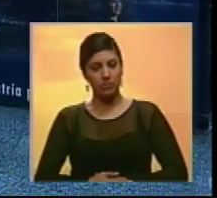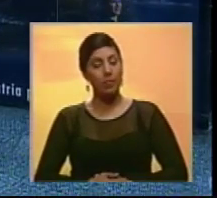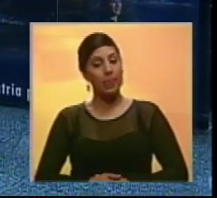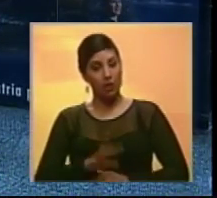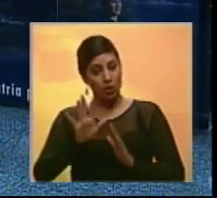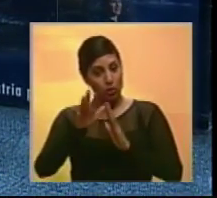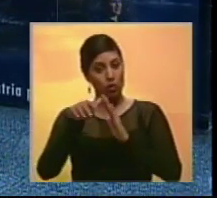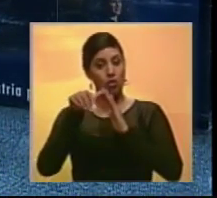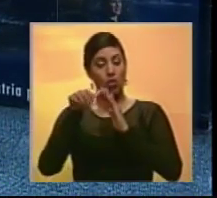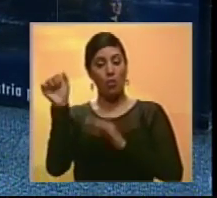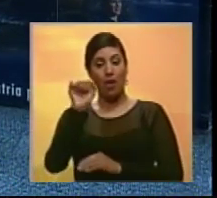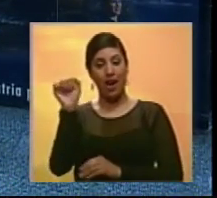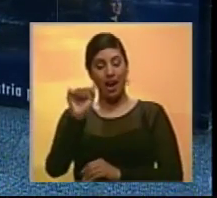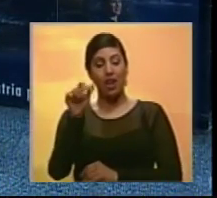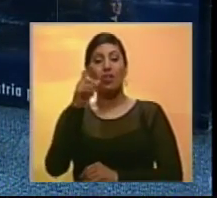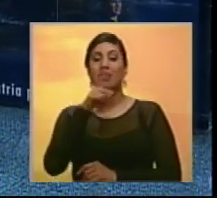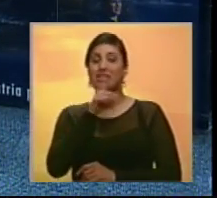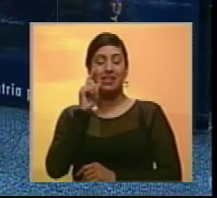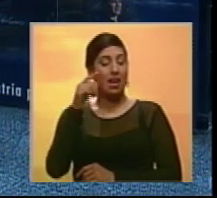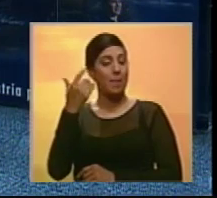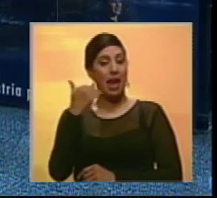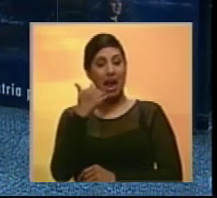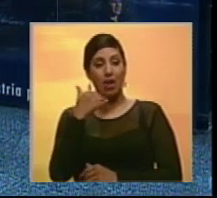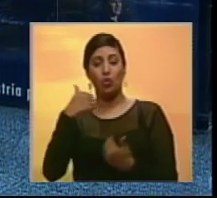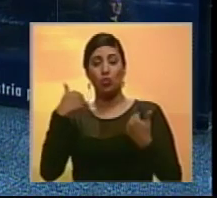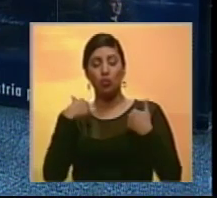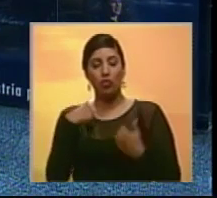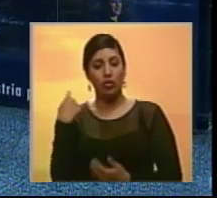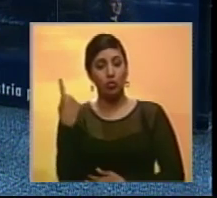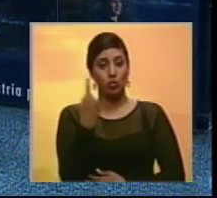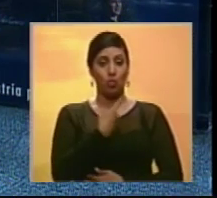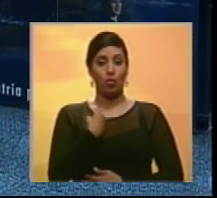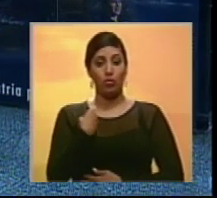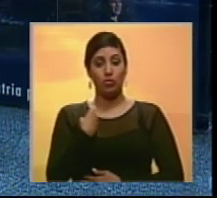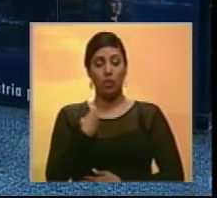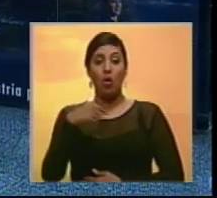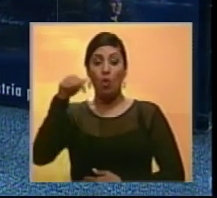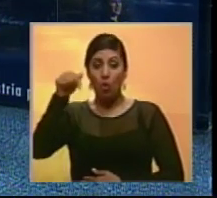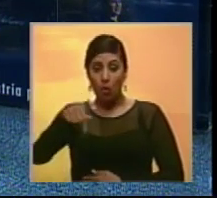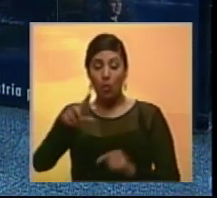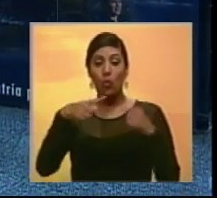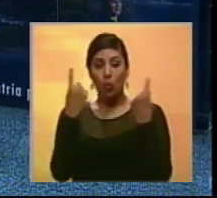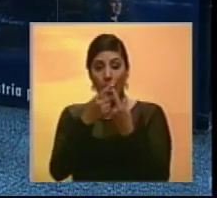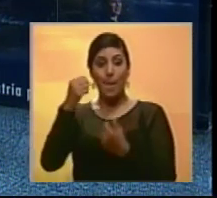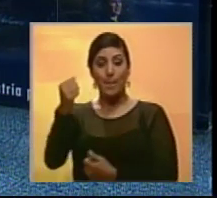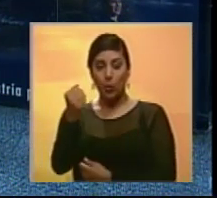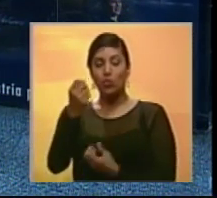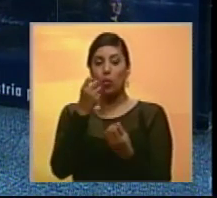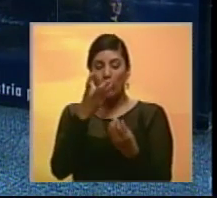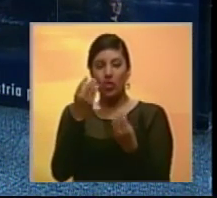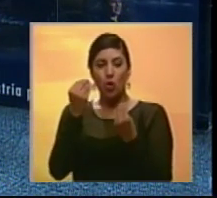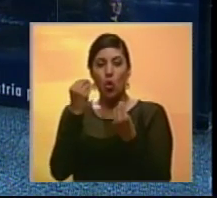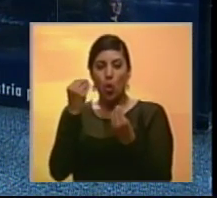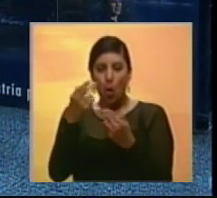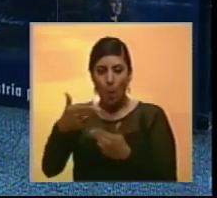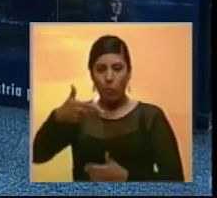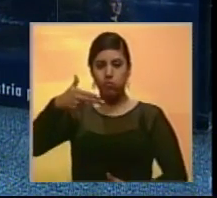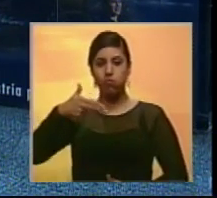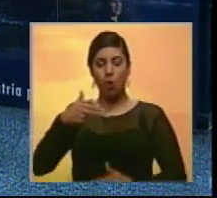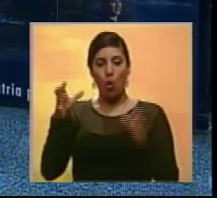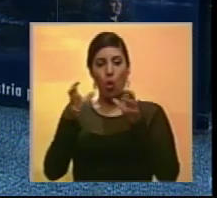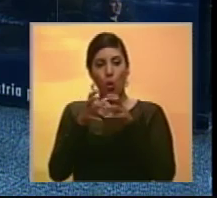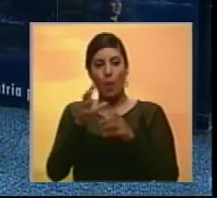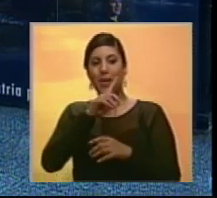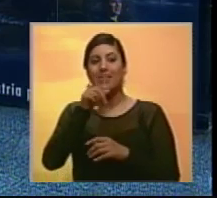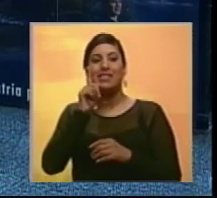El robo y hurto de vehículos es un delito que nos afecta a todos. Hoy en el caso policial les contaremos cómo fue desarticulada la banda